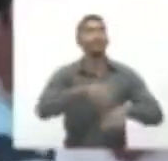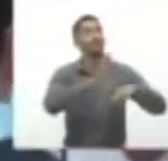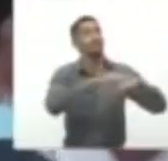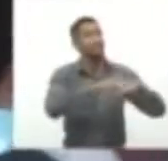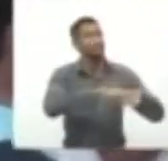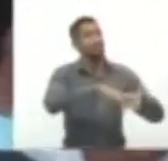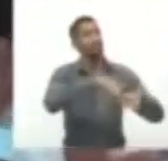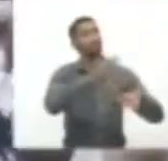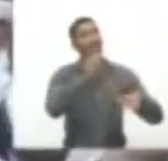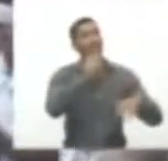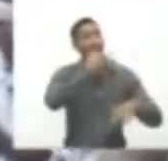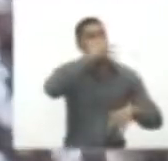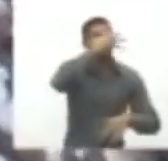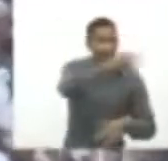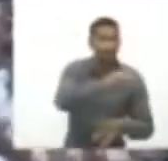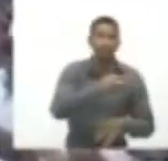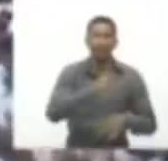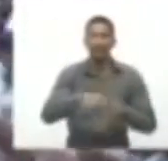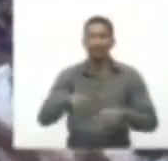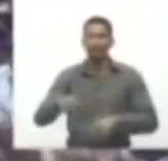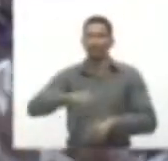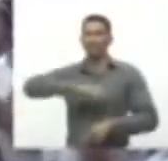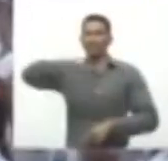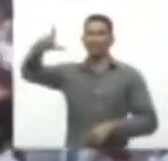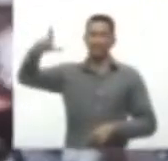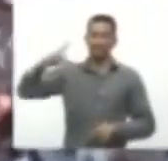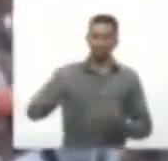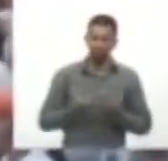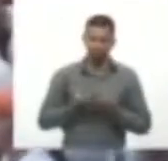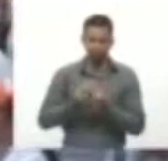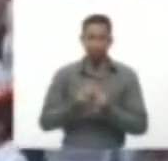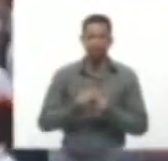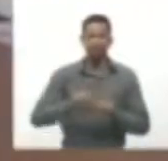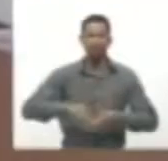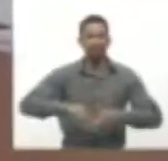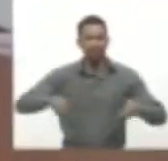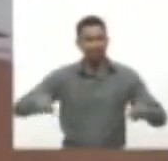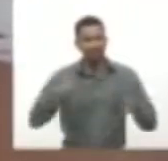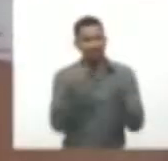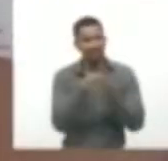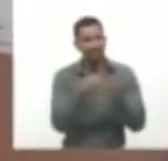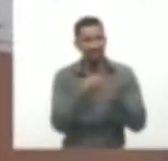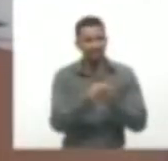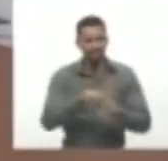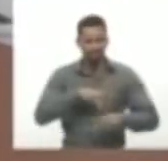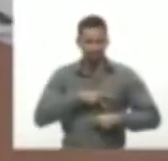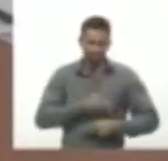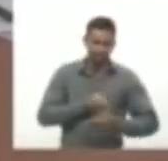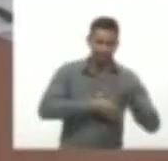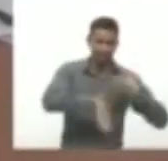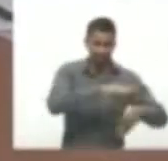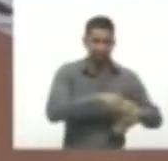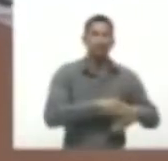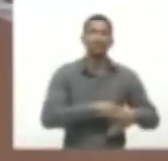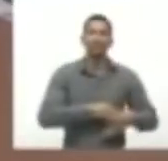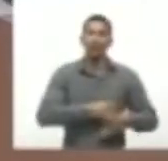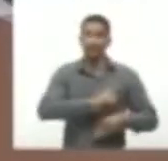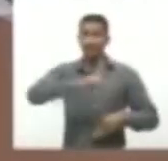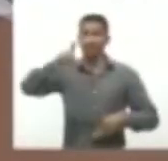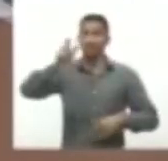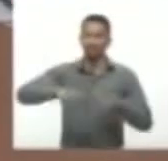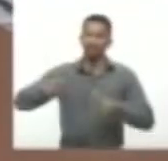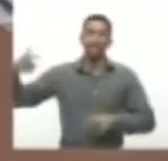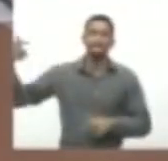últimos hechos sicariales contra líderes de restitución de tierras del Magdalena y Cesar. Claro que sí, por nuestras familias